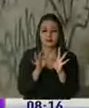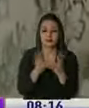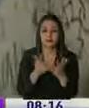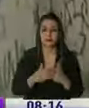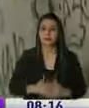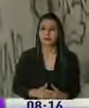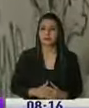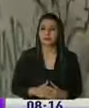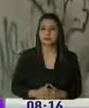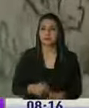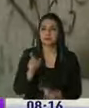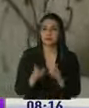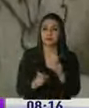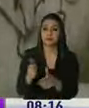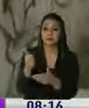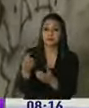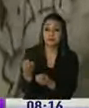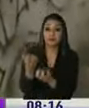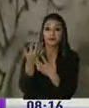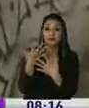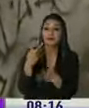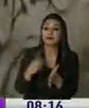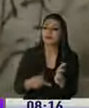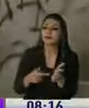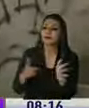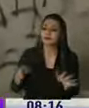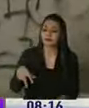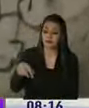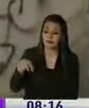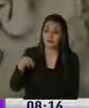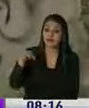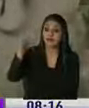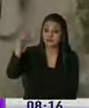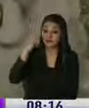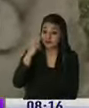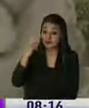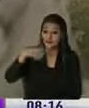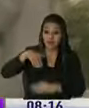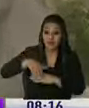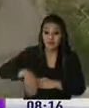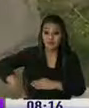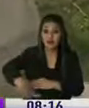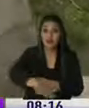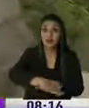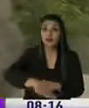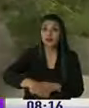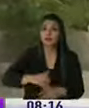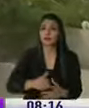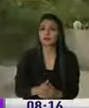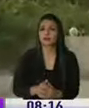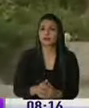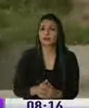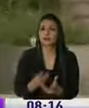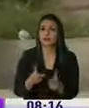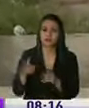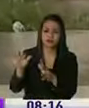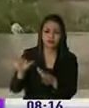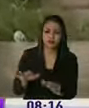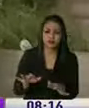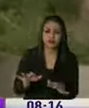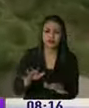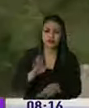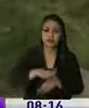los moradores para que nos cuenten qué es lo que sucede con estas gradas. Ustedes pueden ver ahí abajo cómo también hay un pequeño derrumbe que se hizo